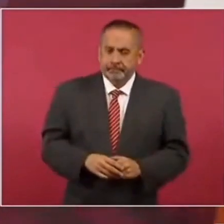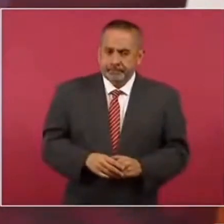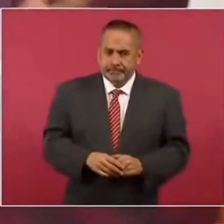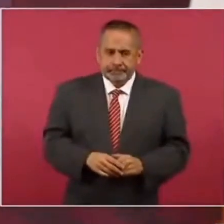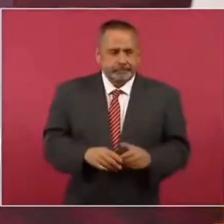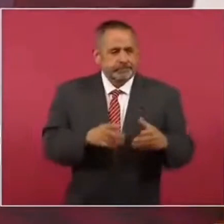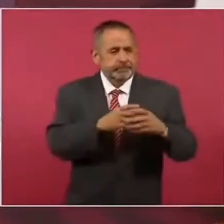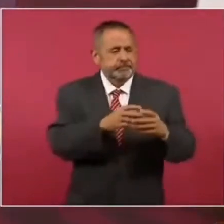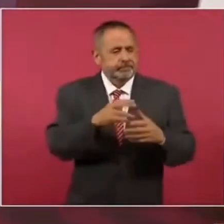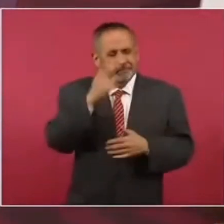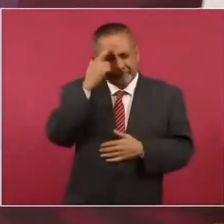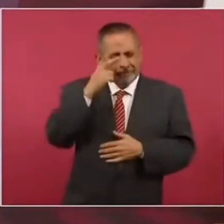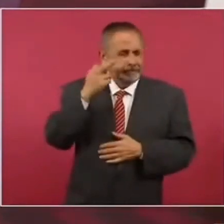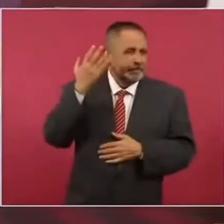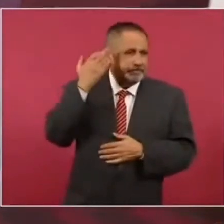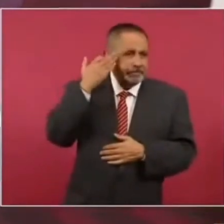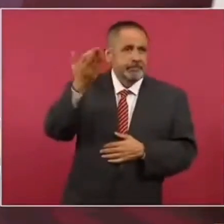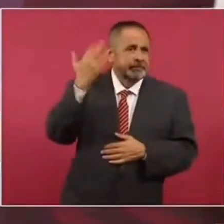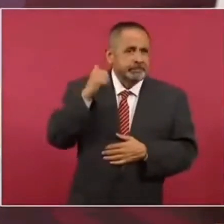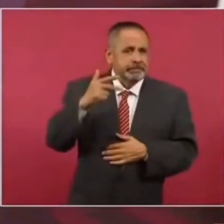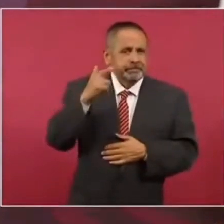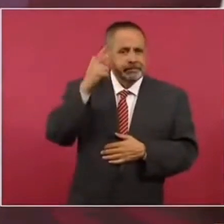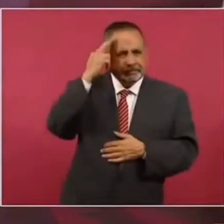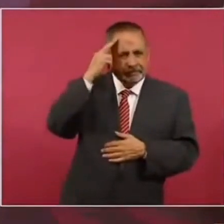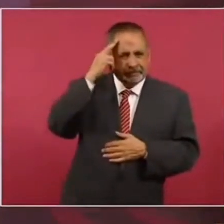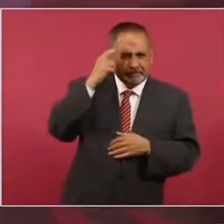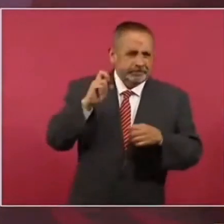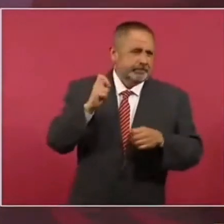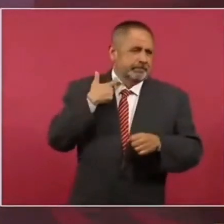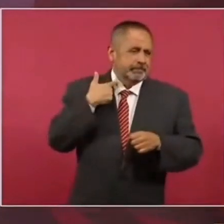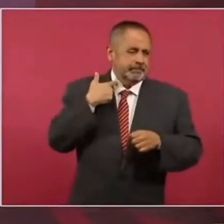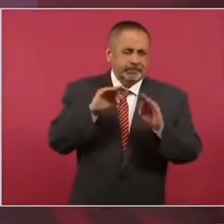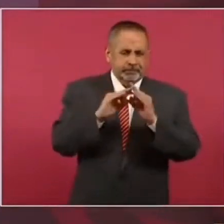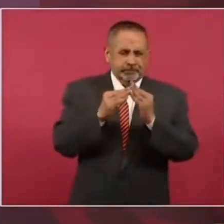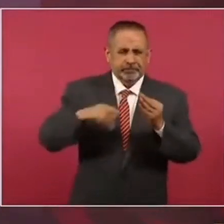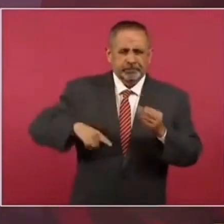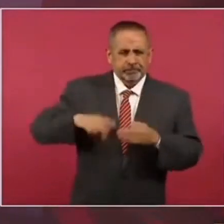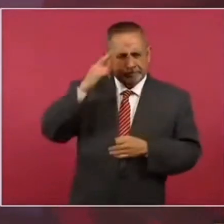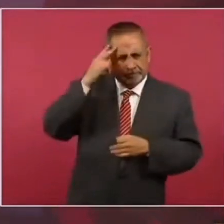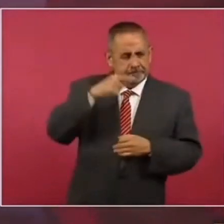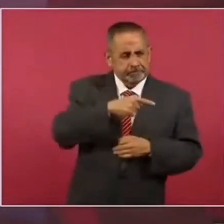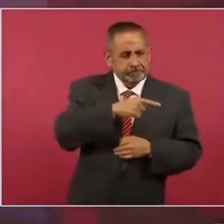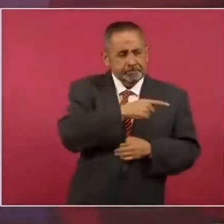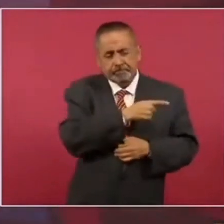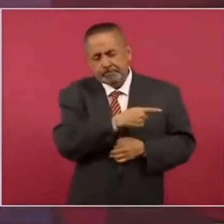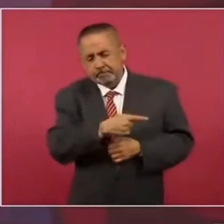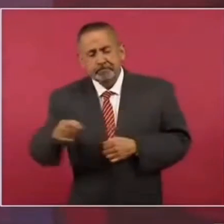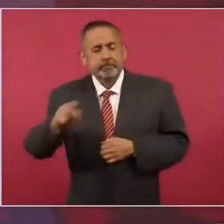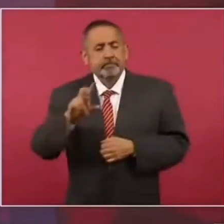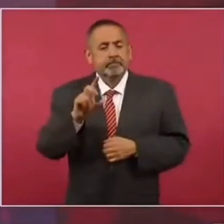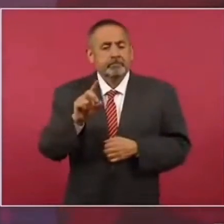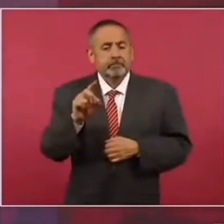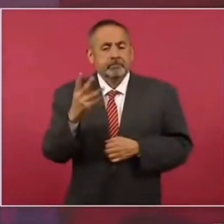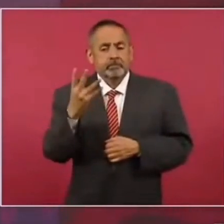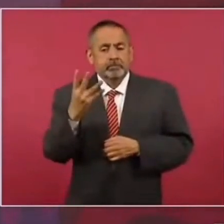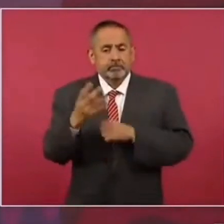El porfiriato, que es su antecedente, se impuso por 34